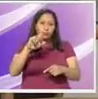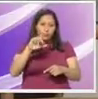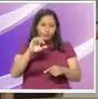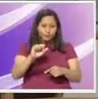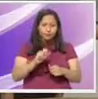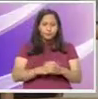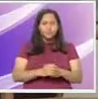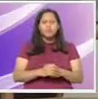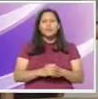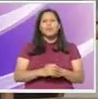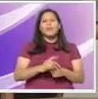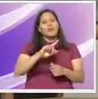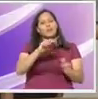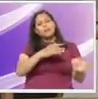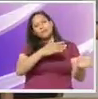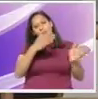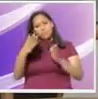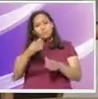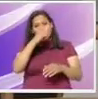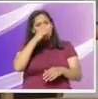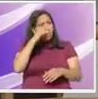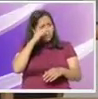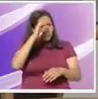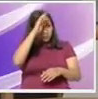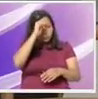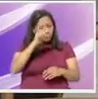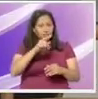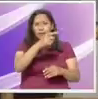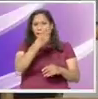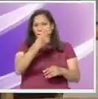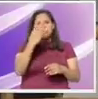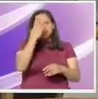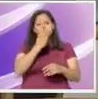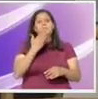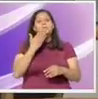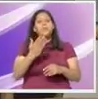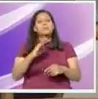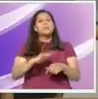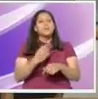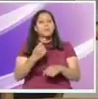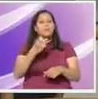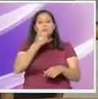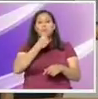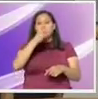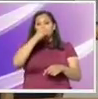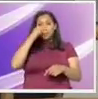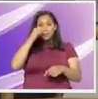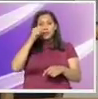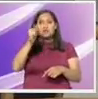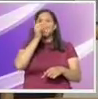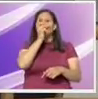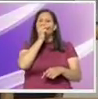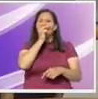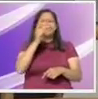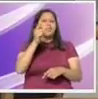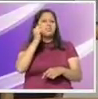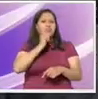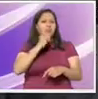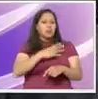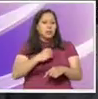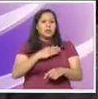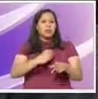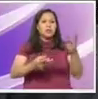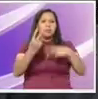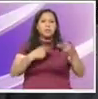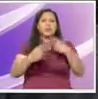otra época, si todavía hay un poquito de tiempo. ¿Benito Juárez te late? Ándale, ¿Sí? eso es padrísimo, porque Eso. Benito Juárez fue un papá muy prolífico, 12